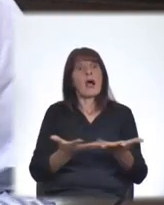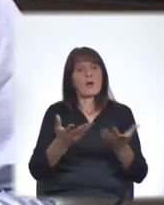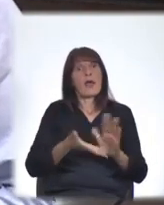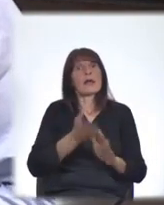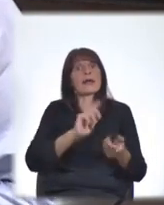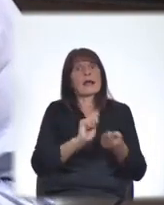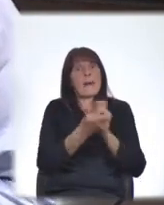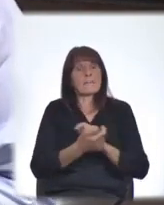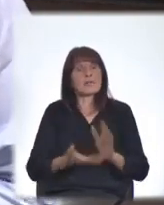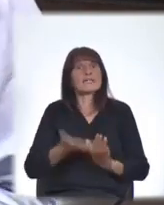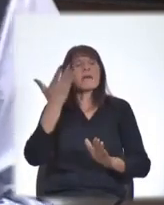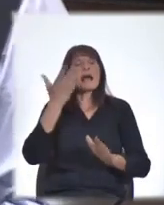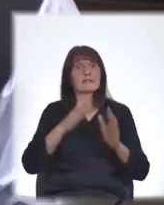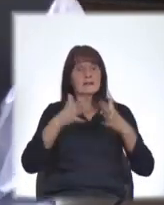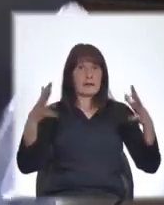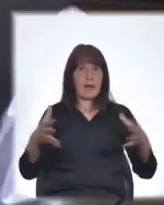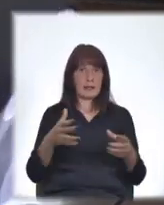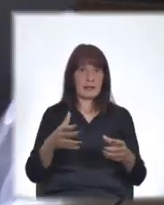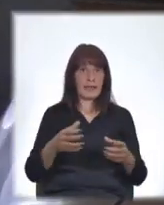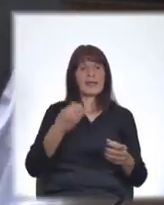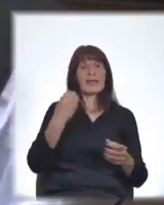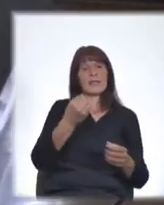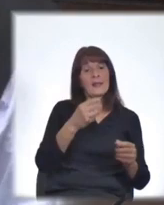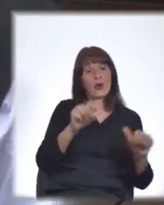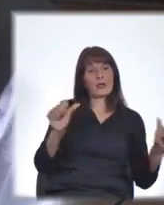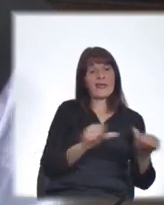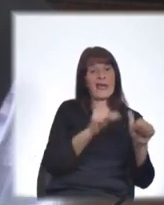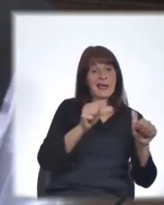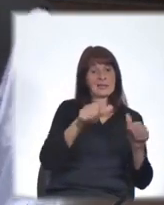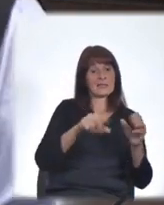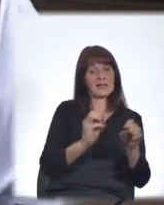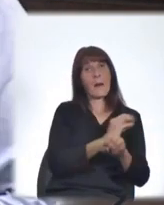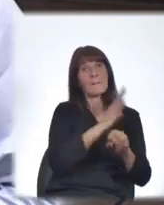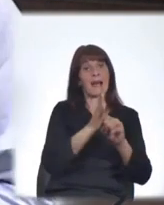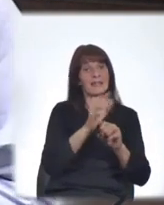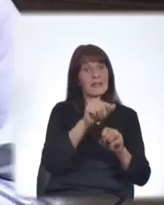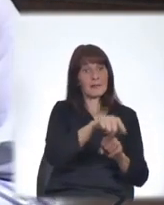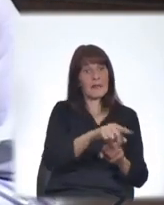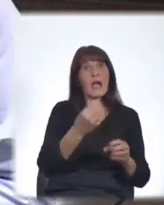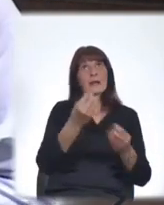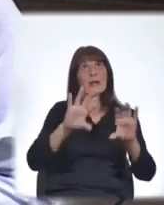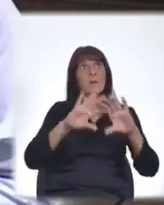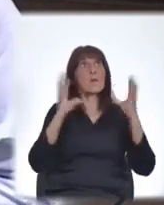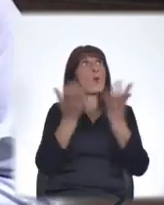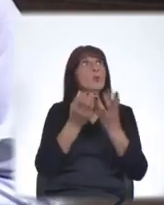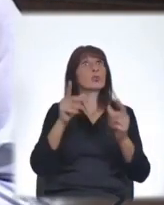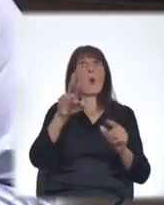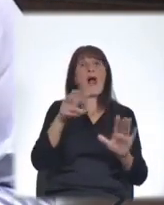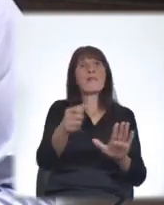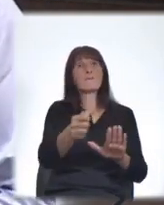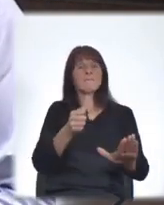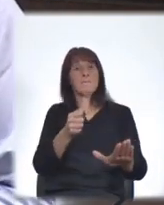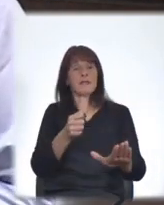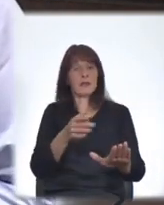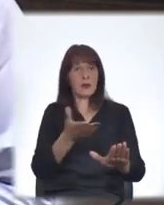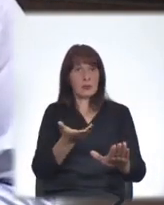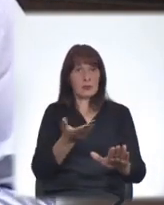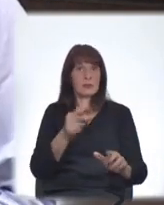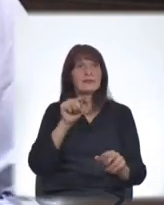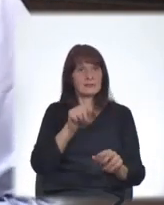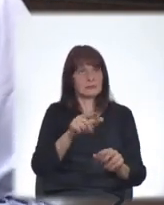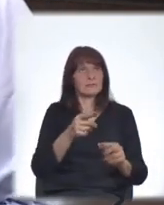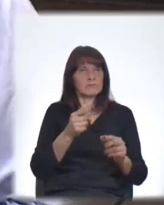profunda y que los coletazos de lo que ha generado esta pandemia que paró los motores del mundo van a tener un